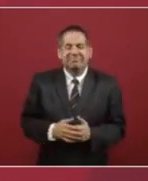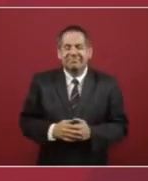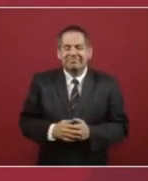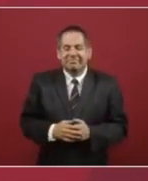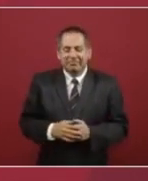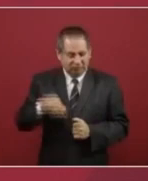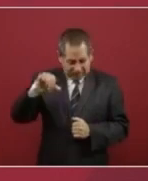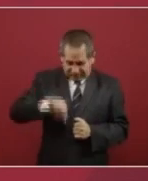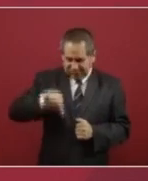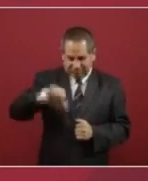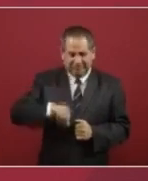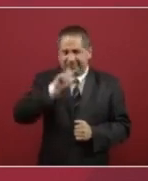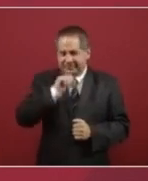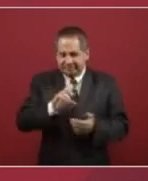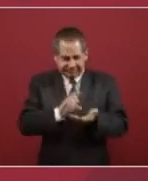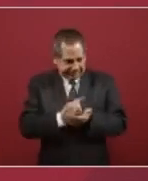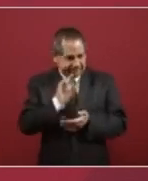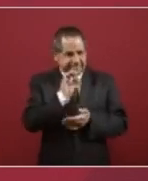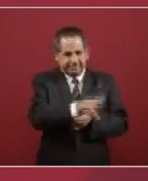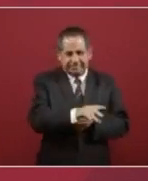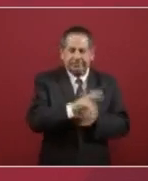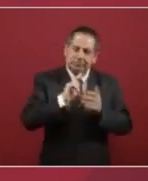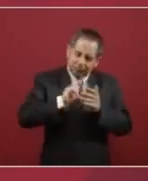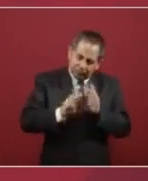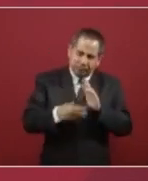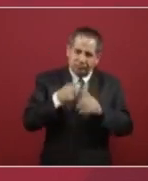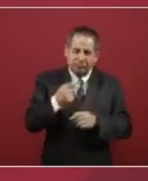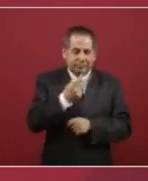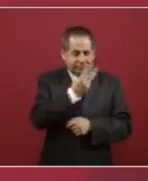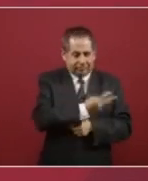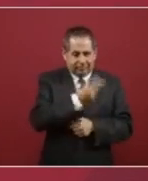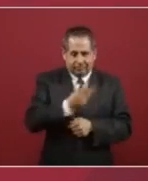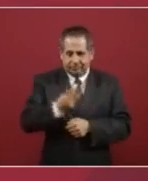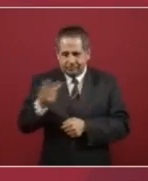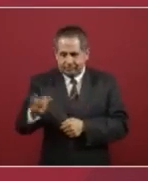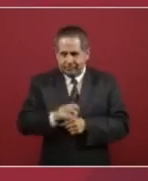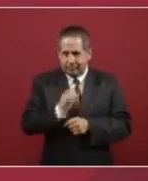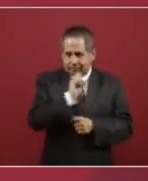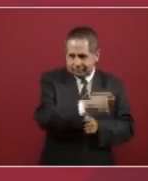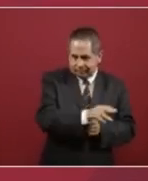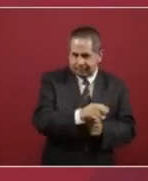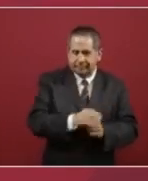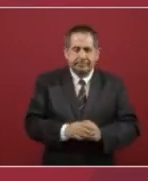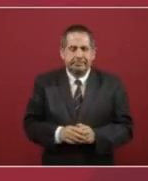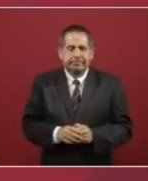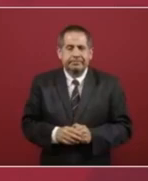Hoy mismo va de regreso las ternas.